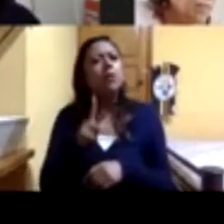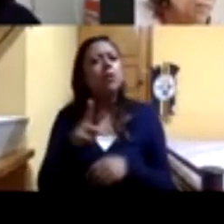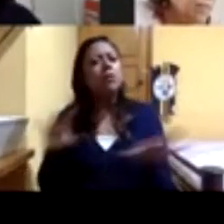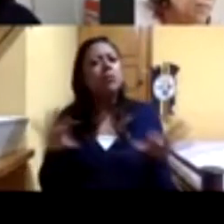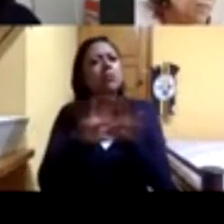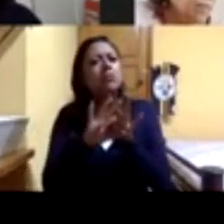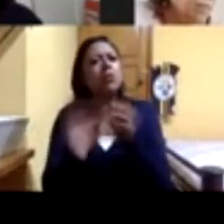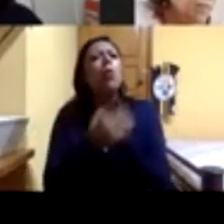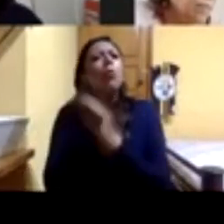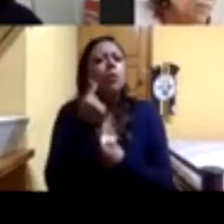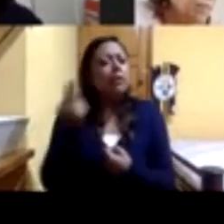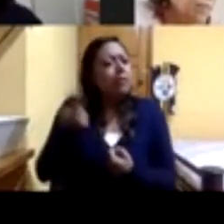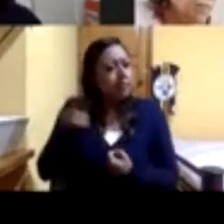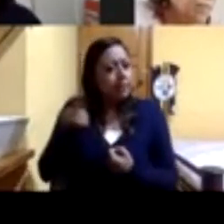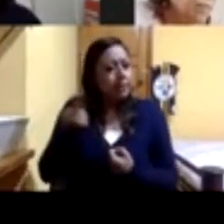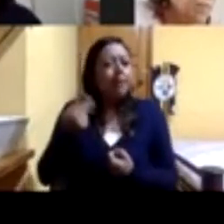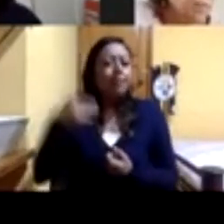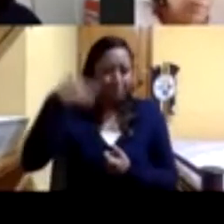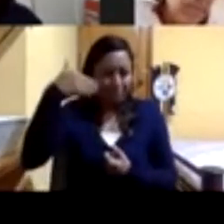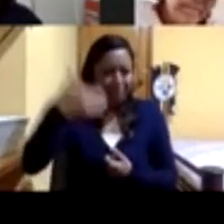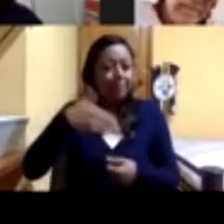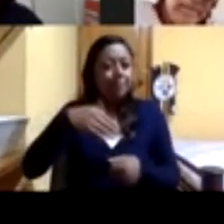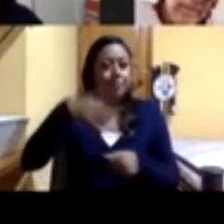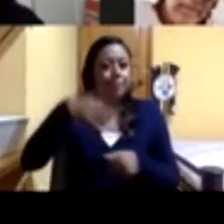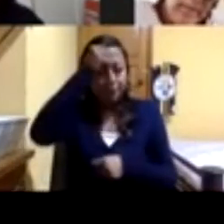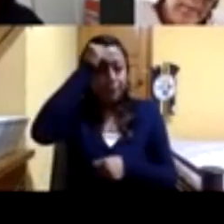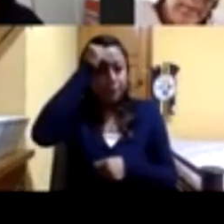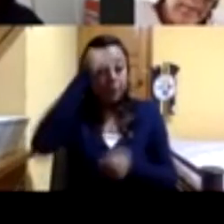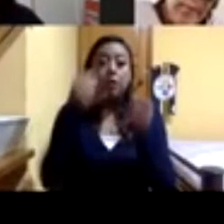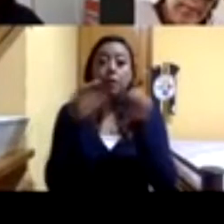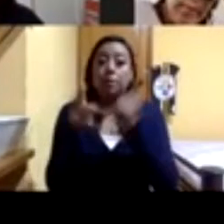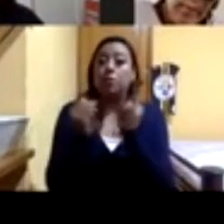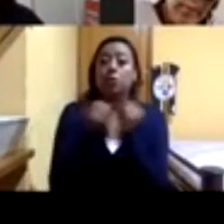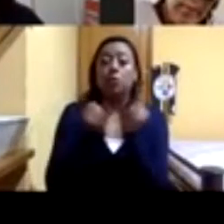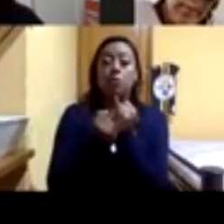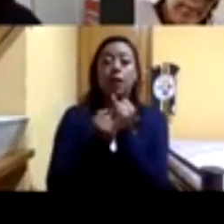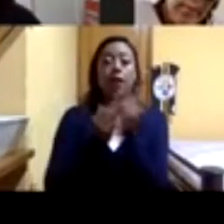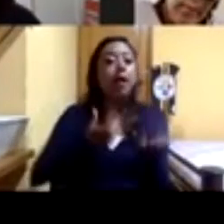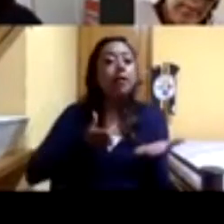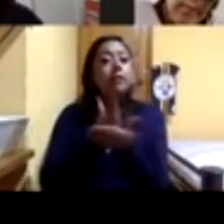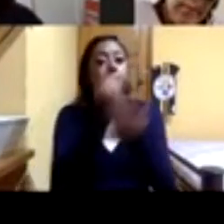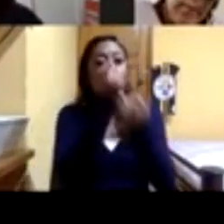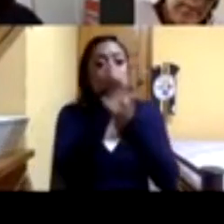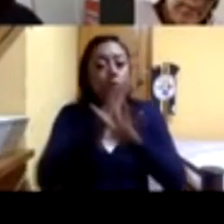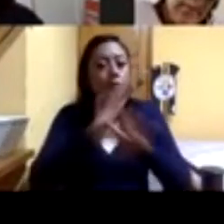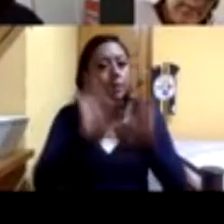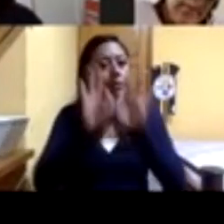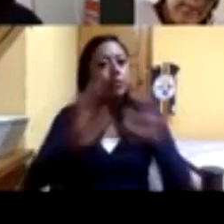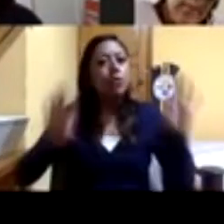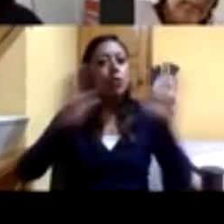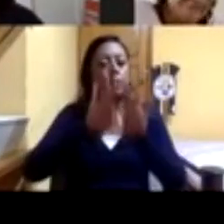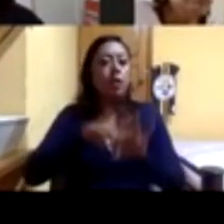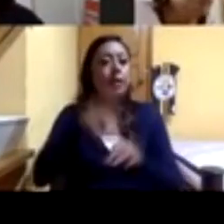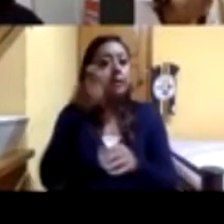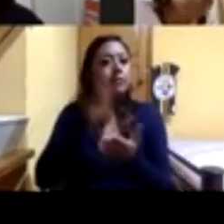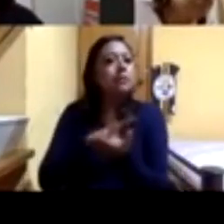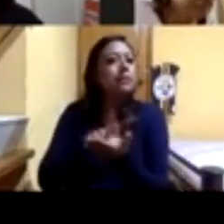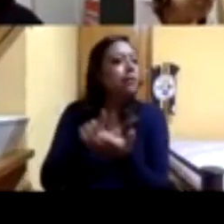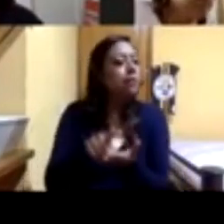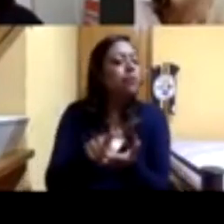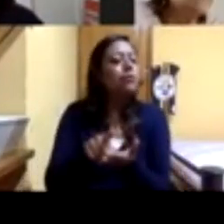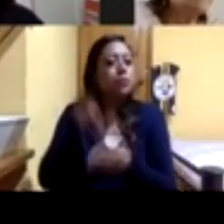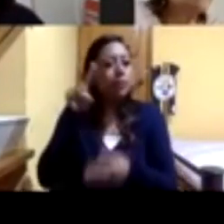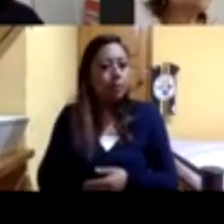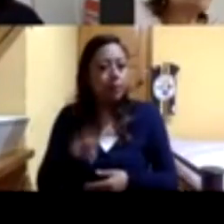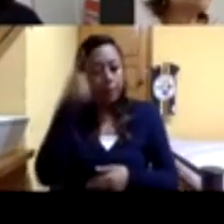más adelante y qué papel juega el acceso a la información como un derecho llave para mejorar el